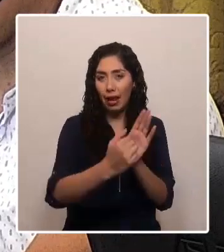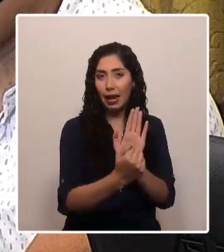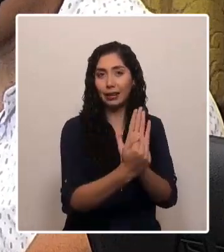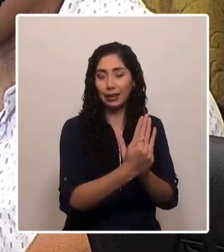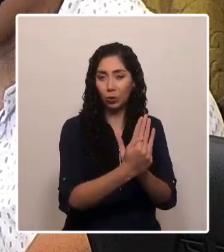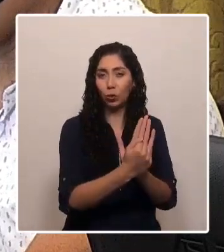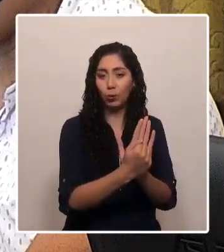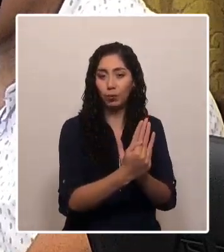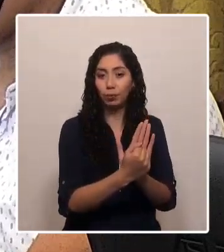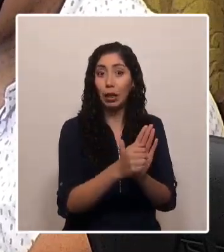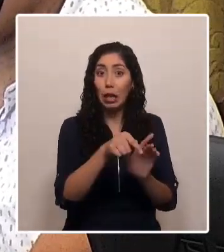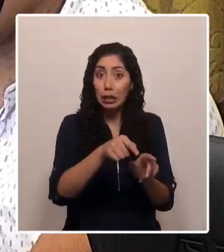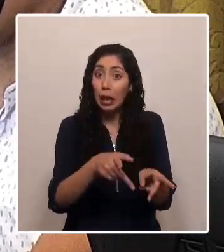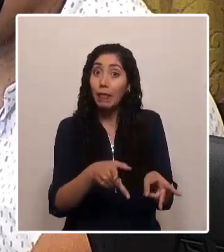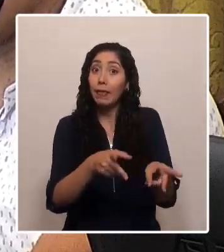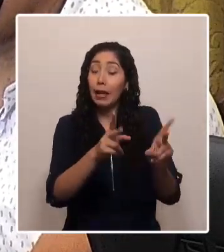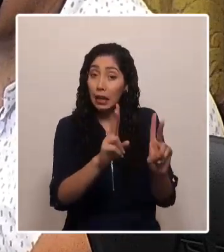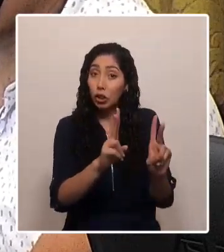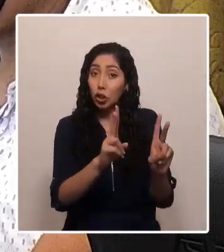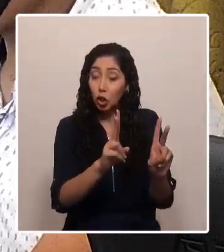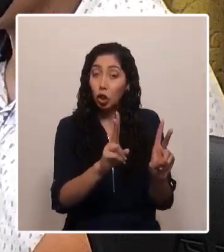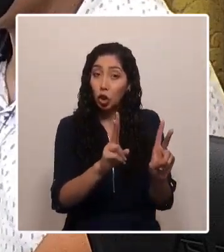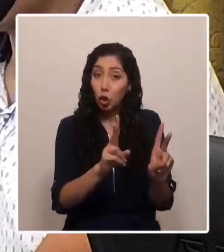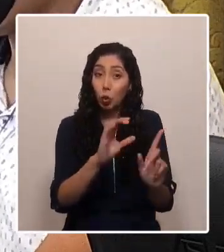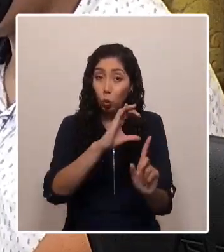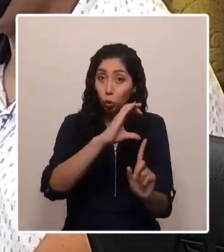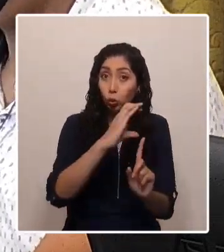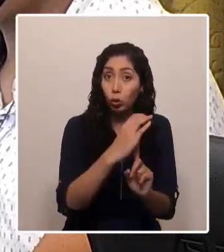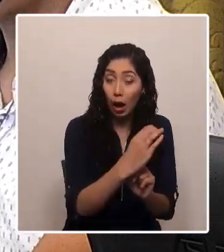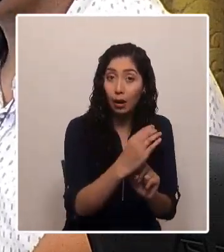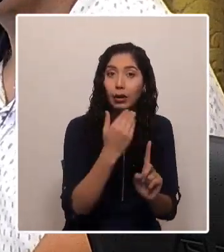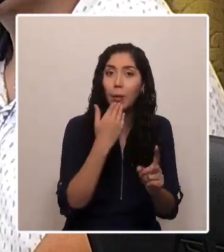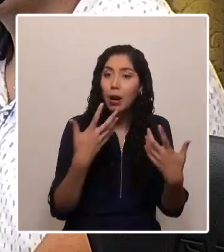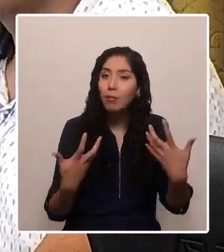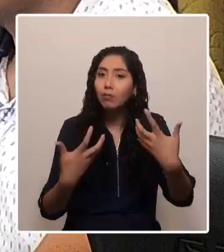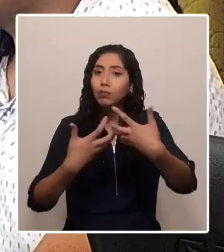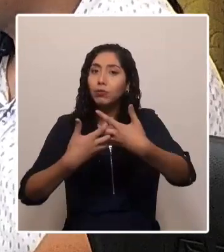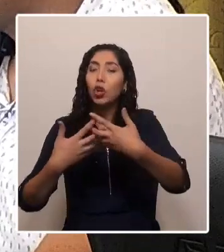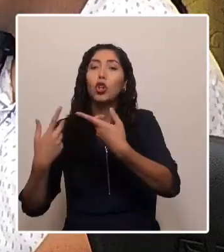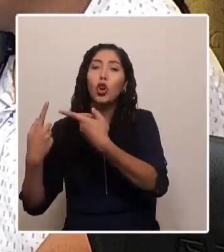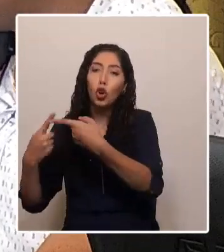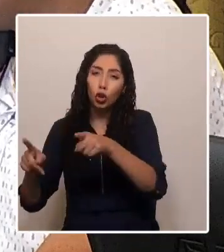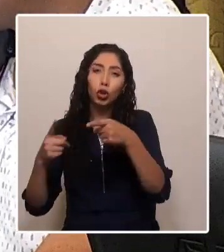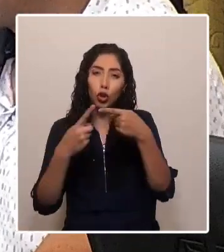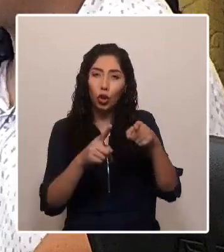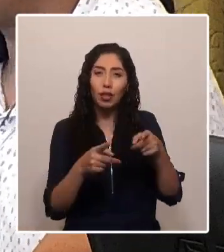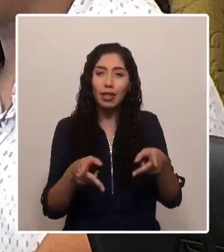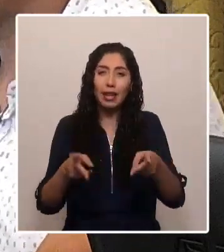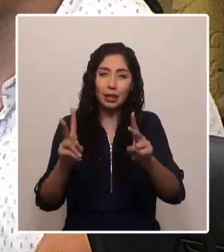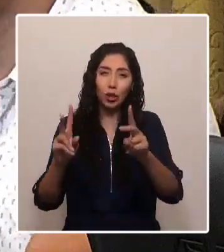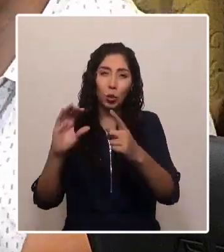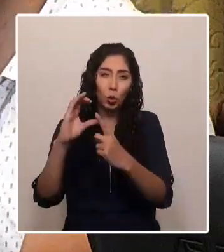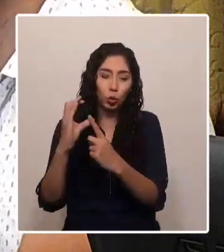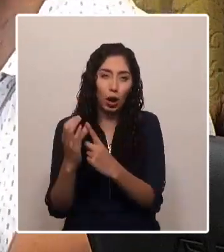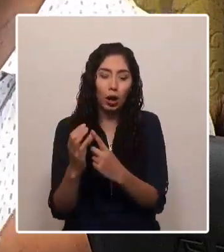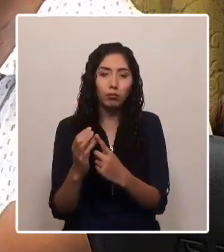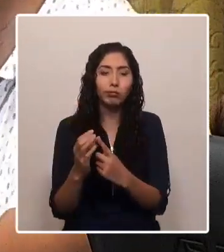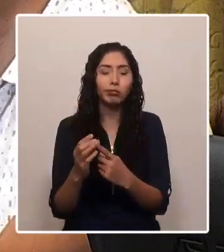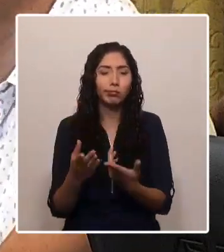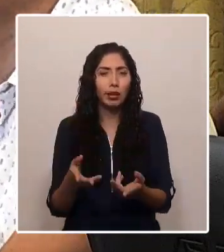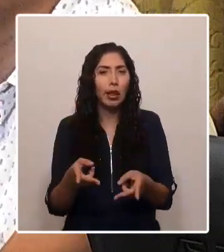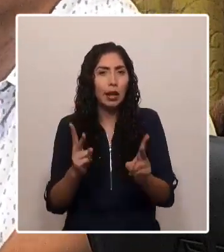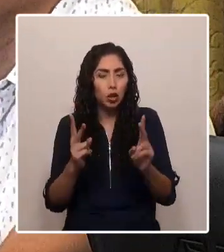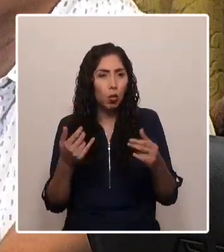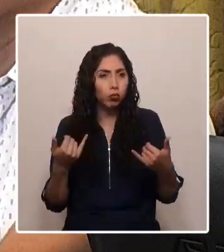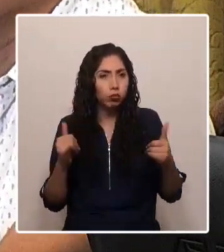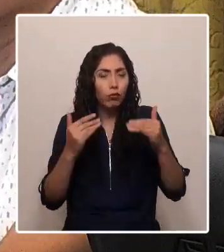ejercicio de este derecho, que también es un derecho cultural, con los demás derechos culturales y el derecho a gozar del beneficio de los conocimientos de